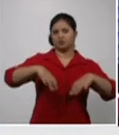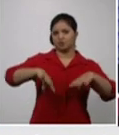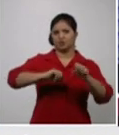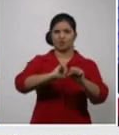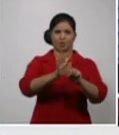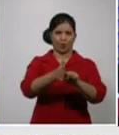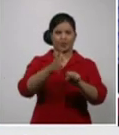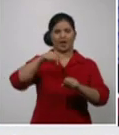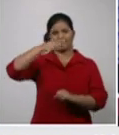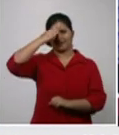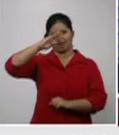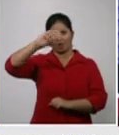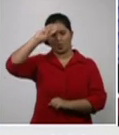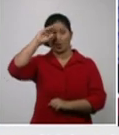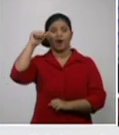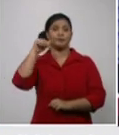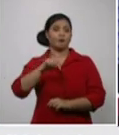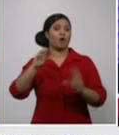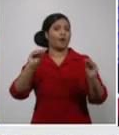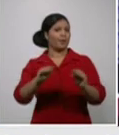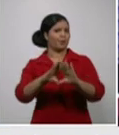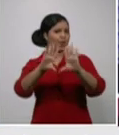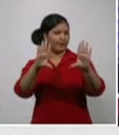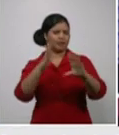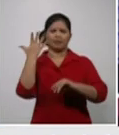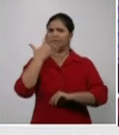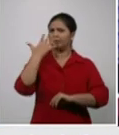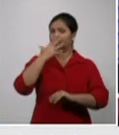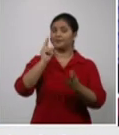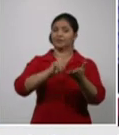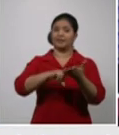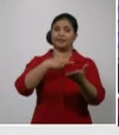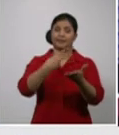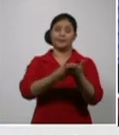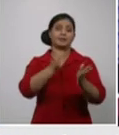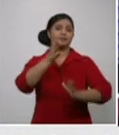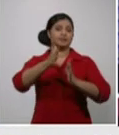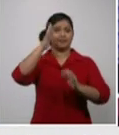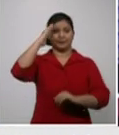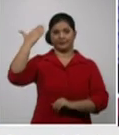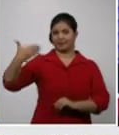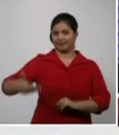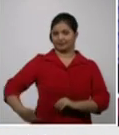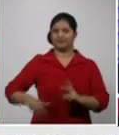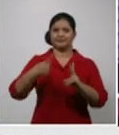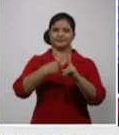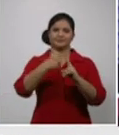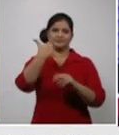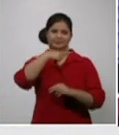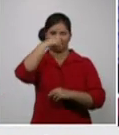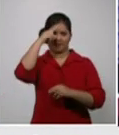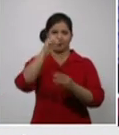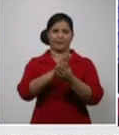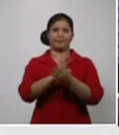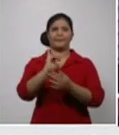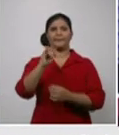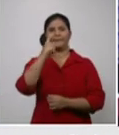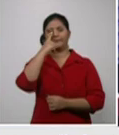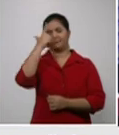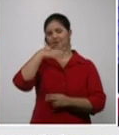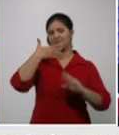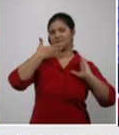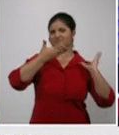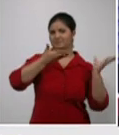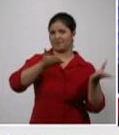país. Me acompaña en este primer momento la intérprete de lengua de señas, Yasmina Rami, bienvenida, y le doy la bienvenida, como cada mañana ya,